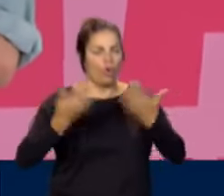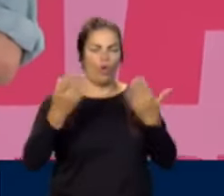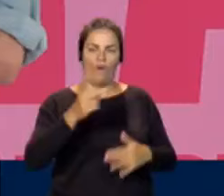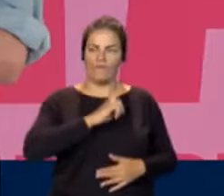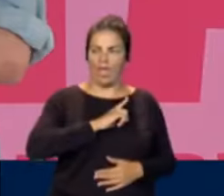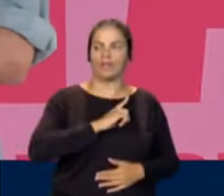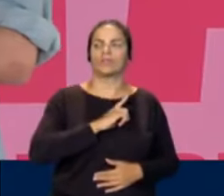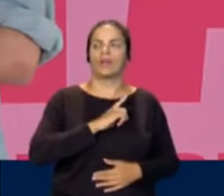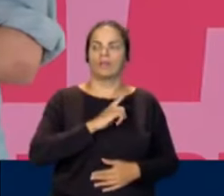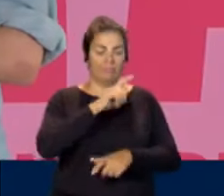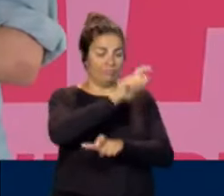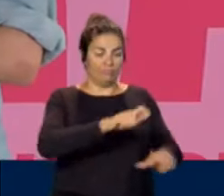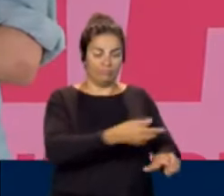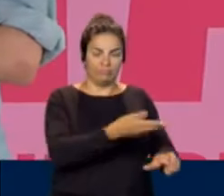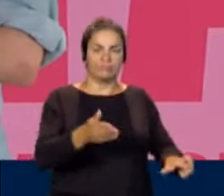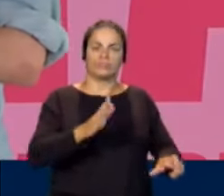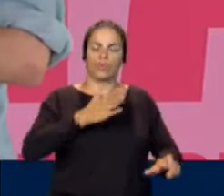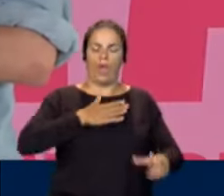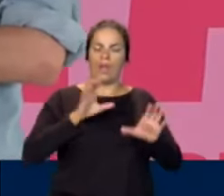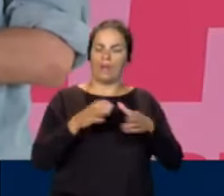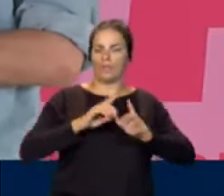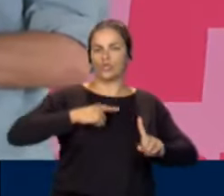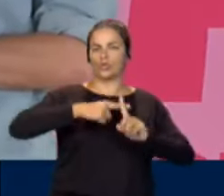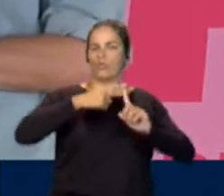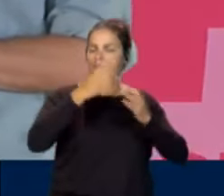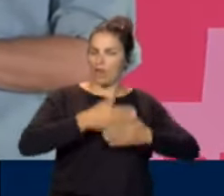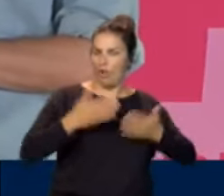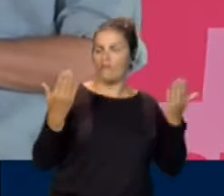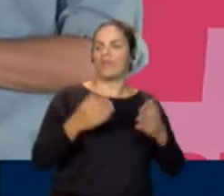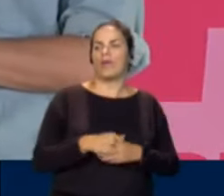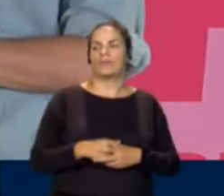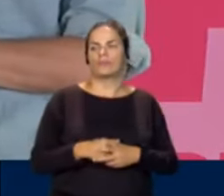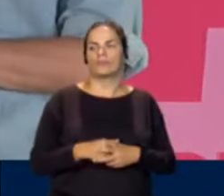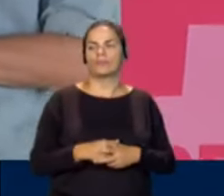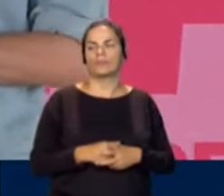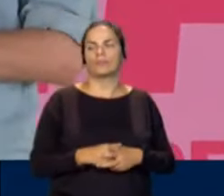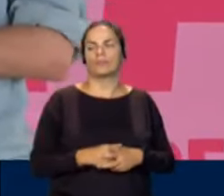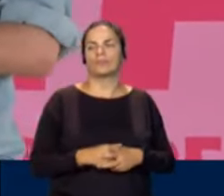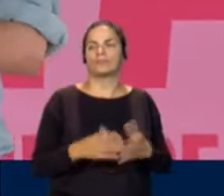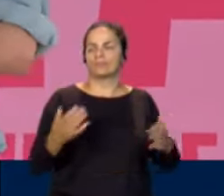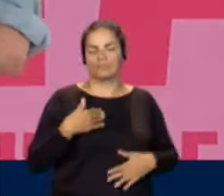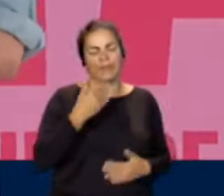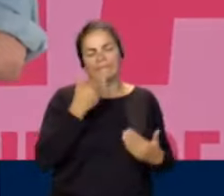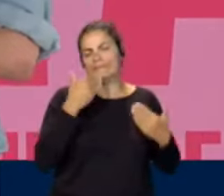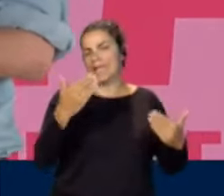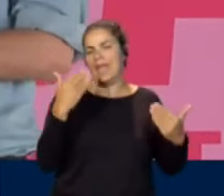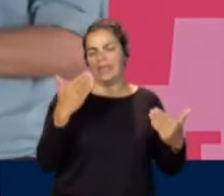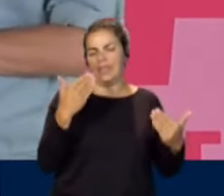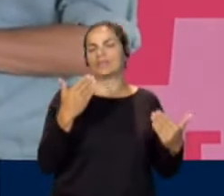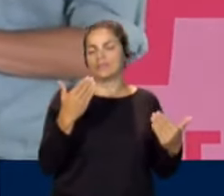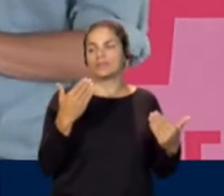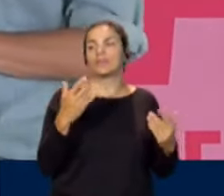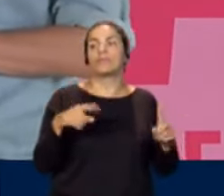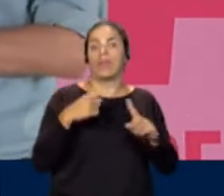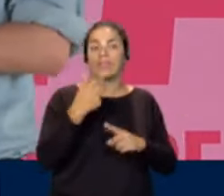ciudadanos y ciudadanos en el proyecto sumar queremos darles las gracias y decirles que